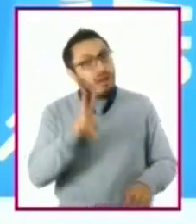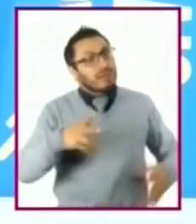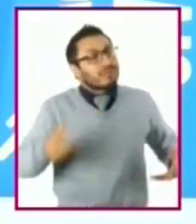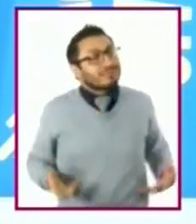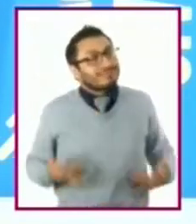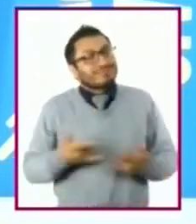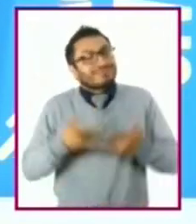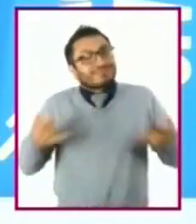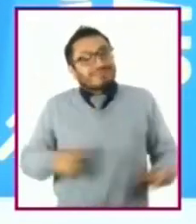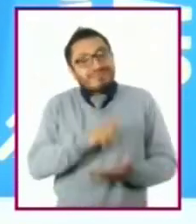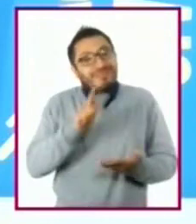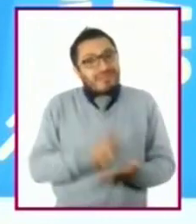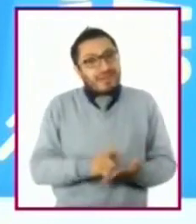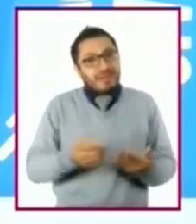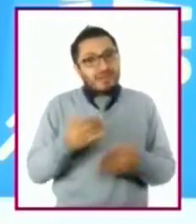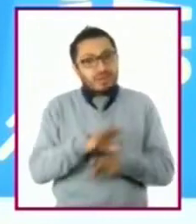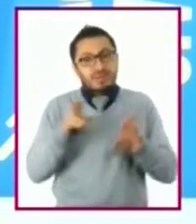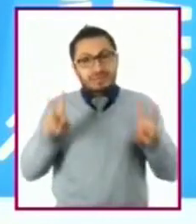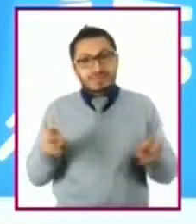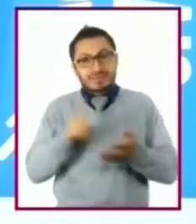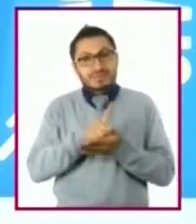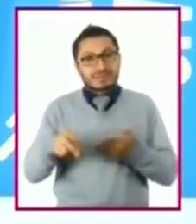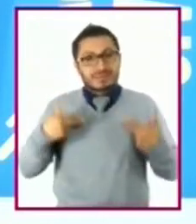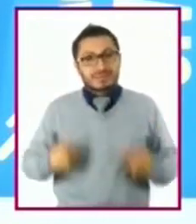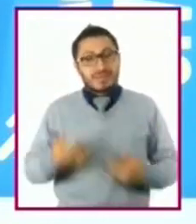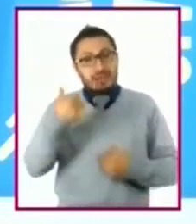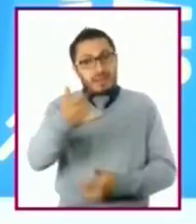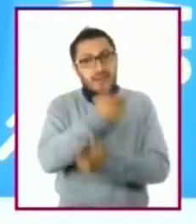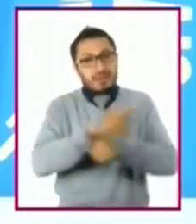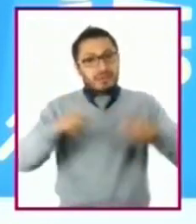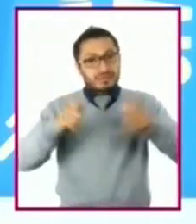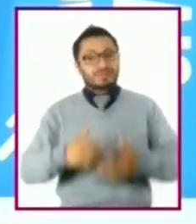los tratados en materia de derechos humanos y las libertades?